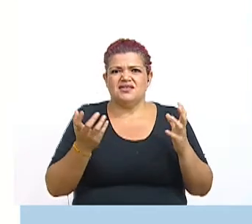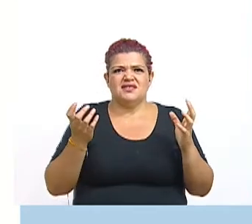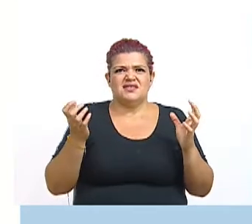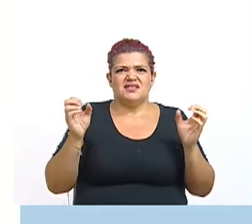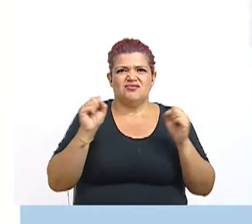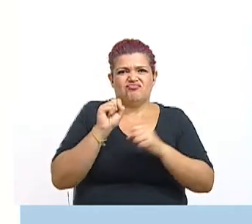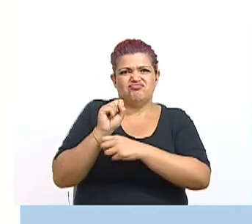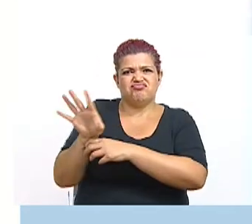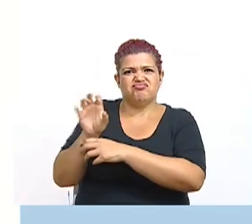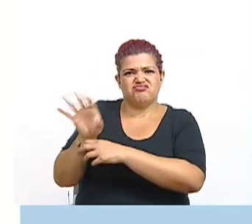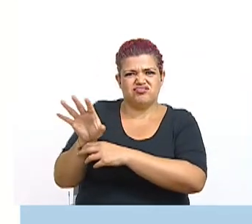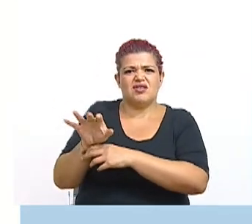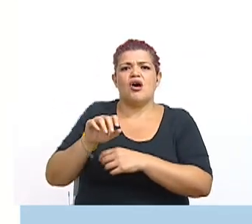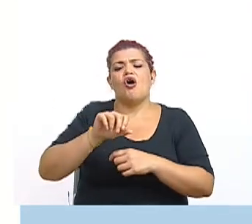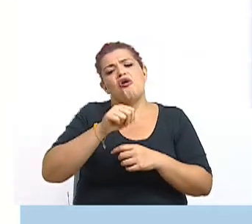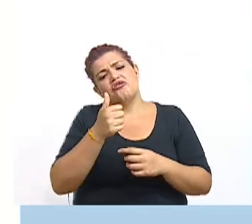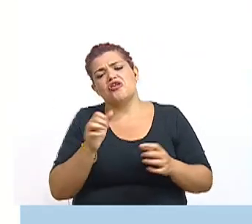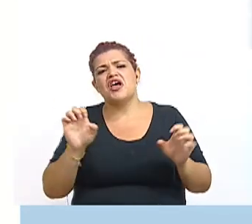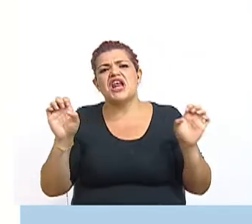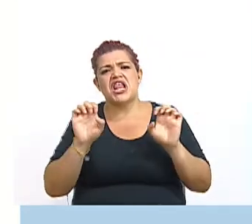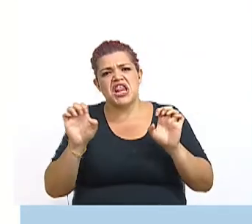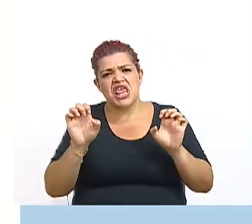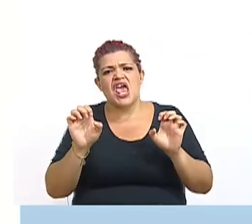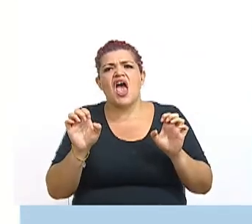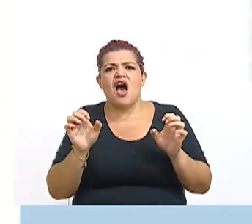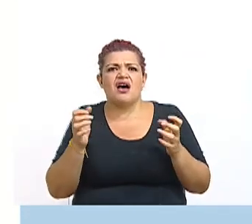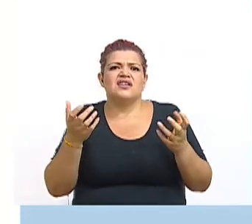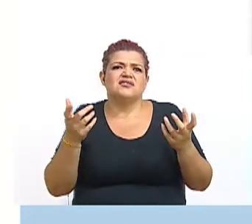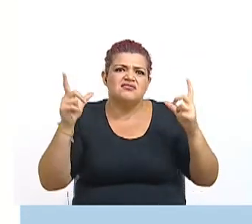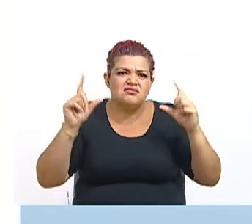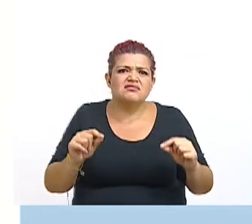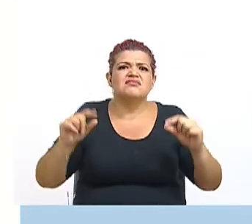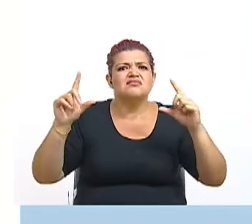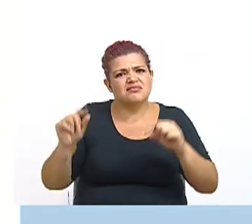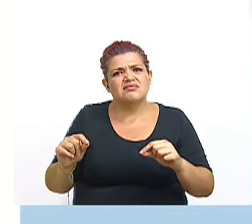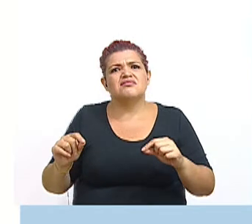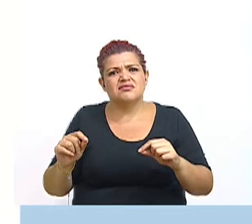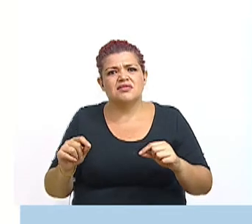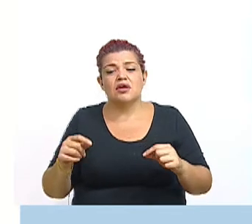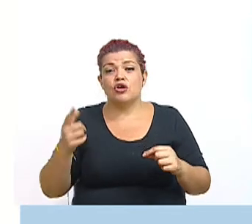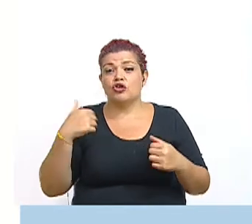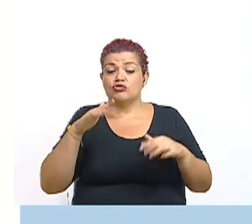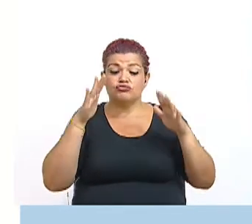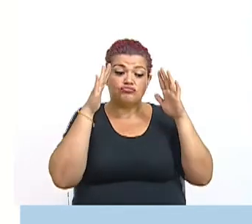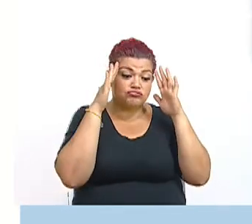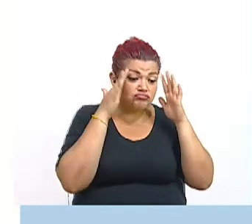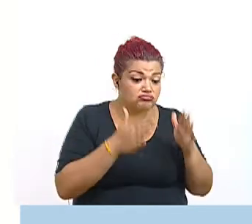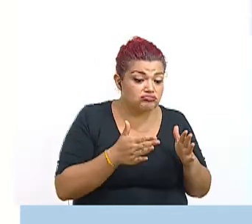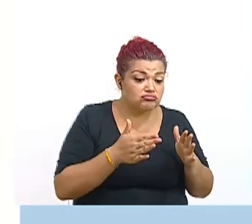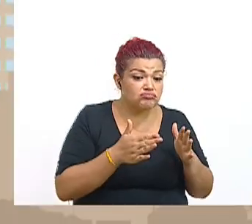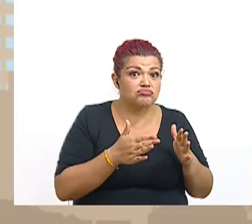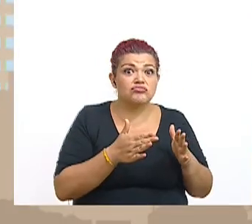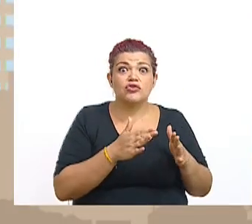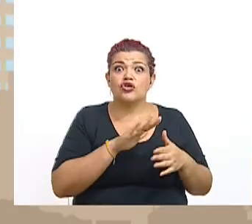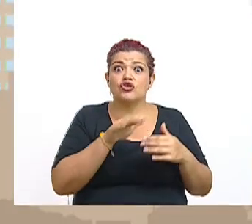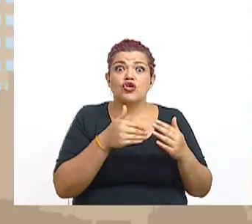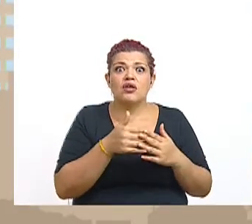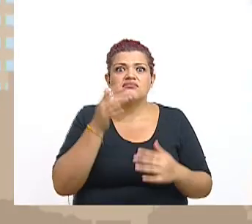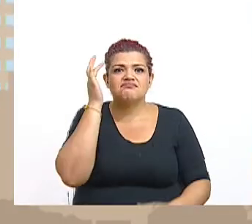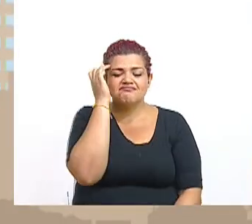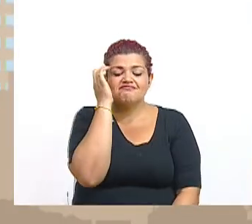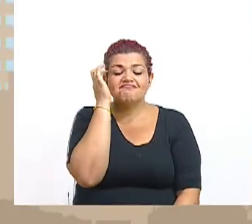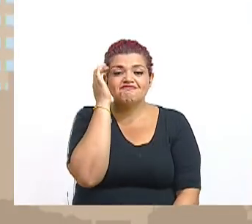la electricidad y otras fuentes de energía. Así que ahí es donde tenemos que centrar toda nuestra atención, toda nuestra